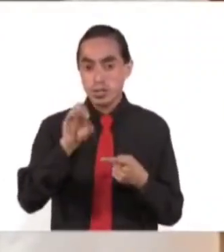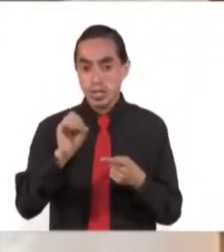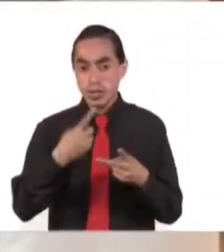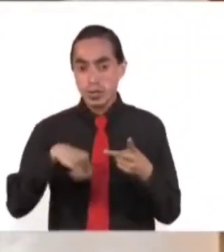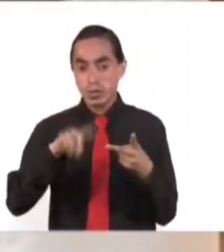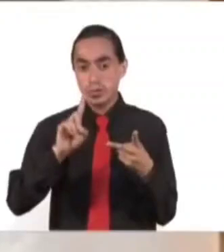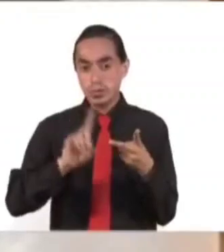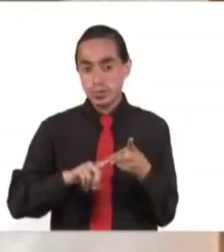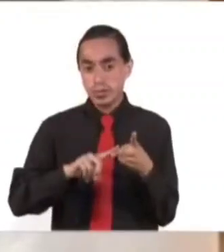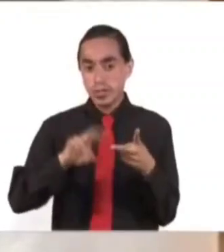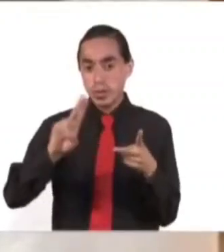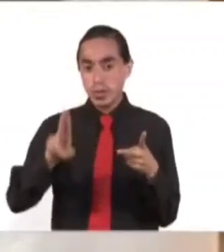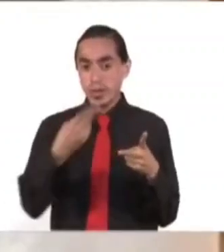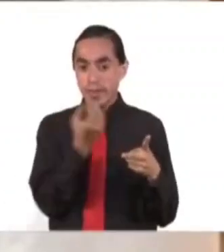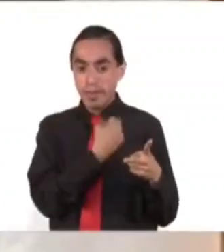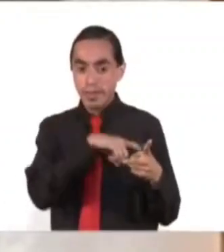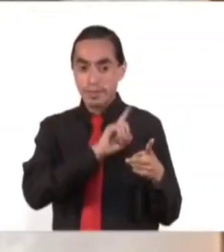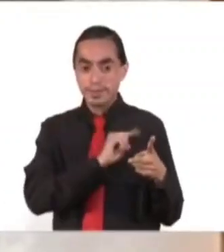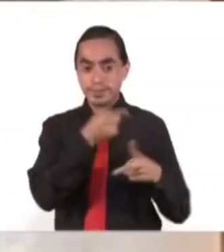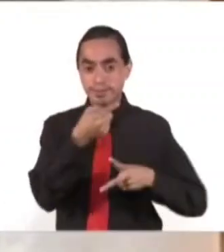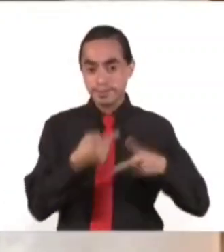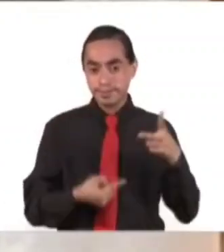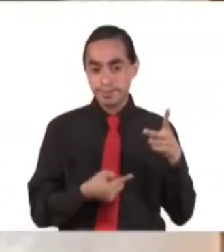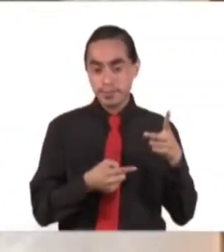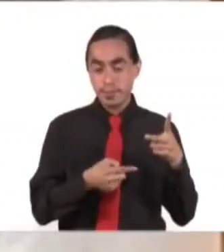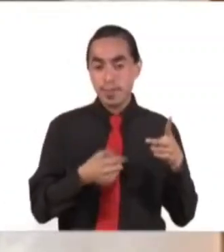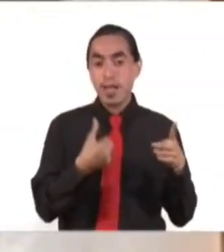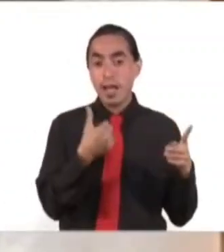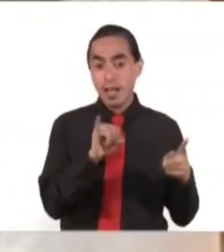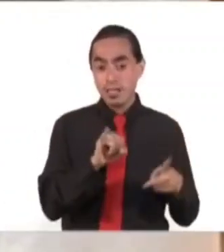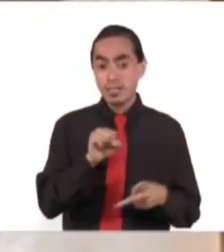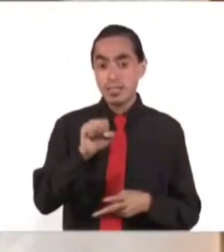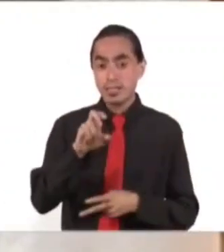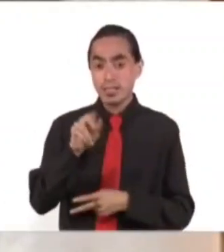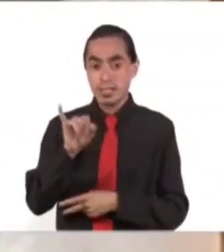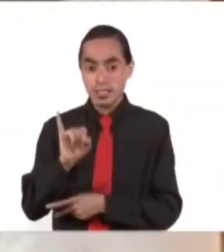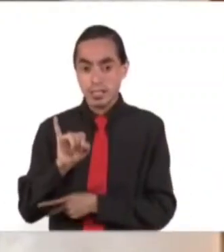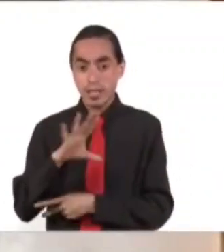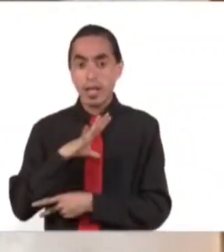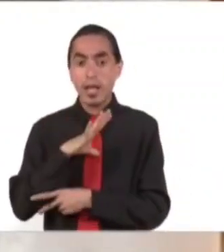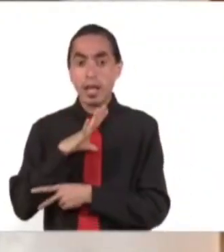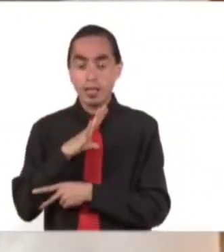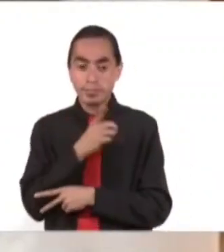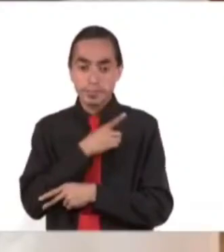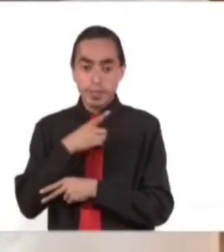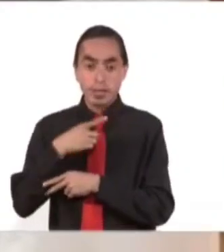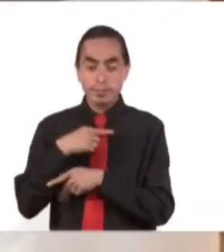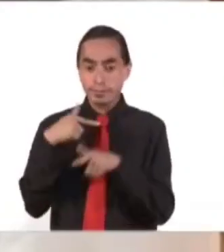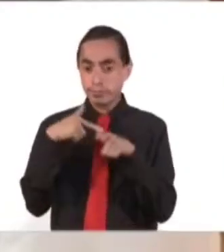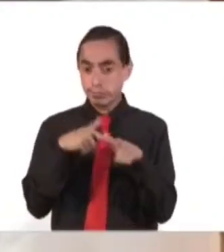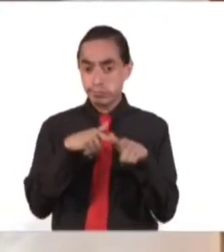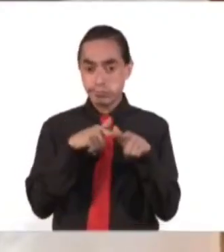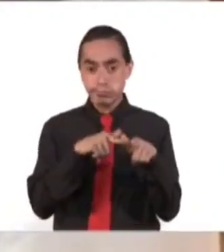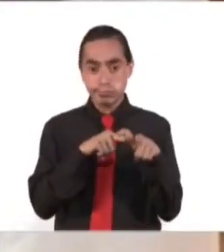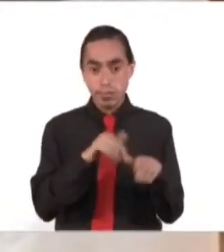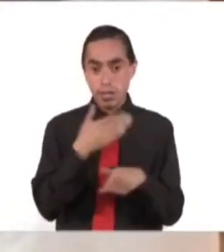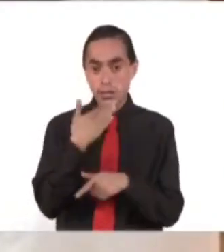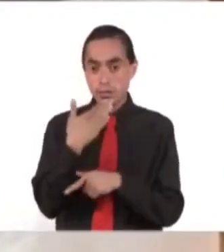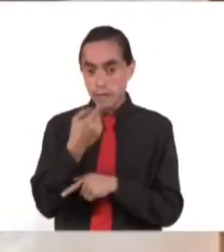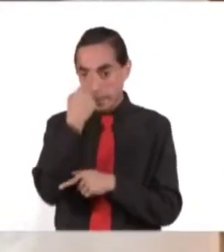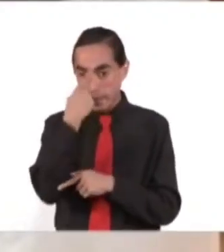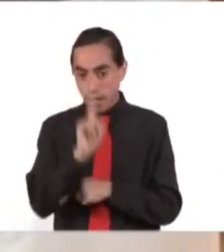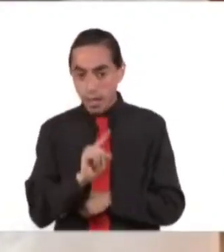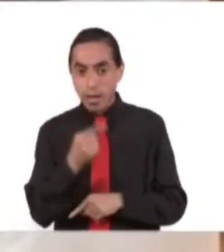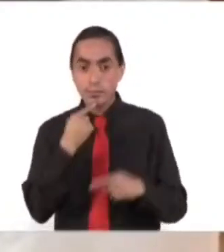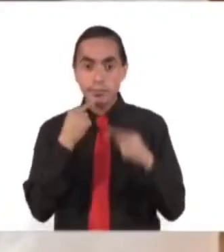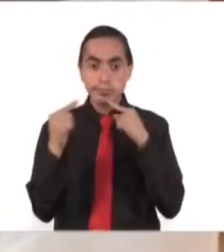de la Salud. Es así que la SECTEI ha debido mantenerse constantemente abierta al